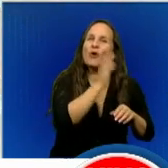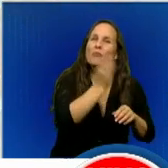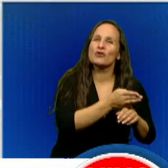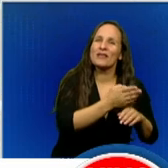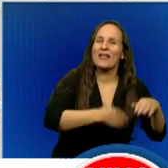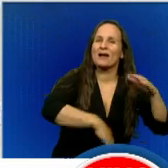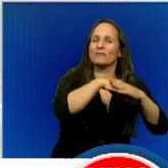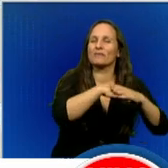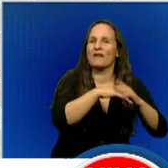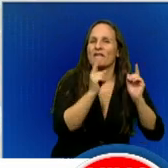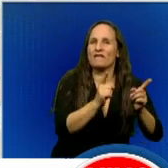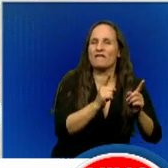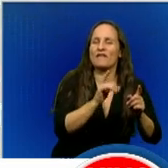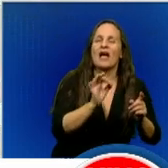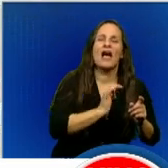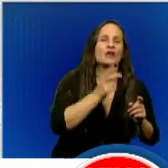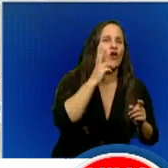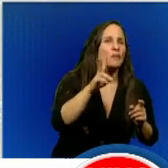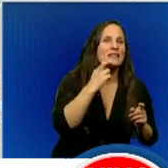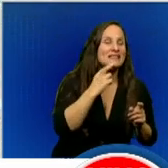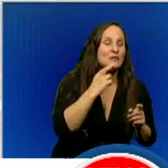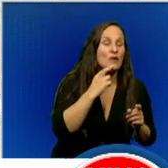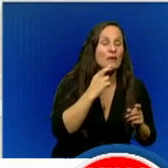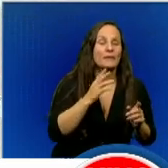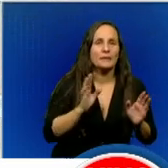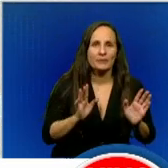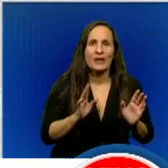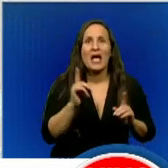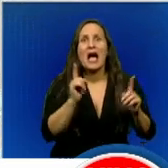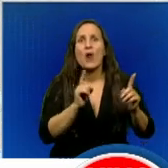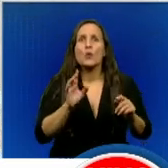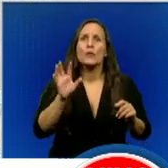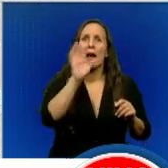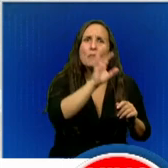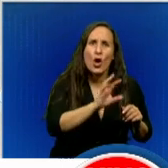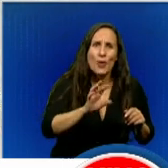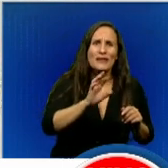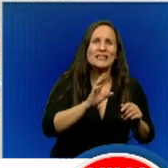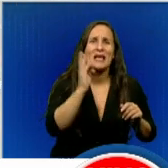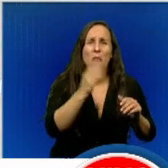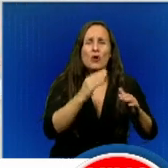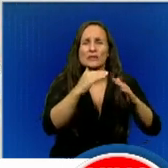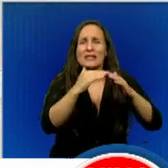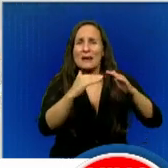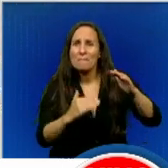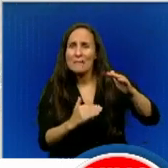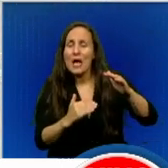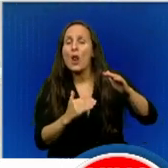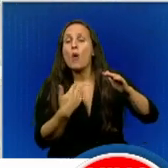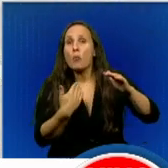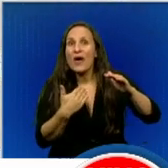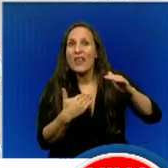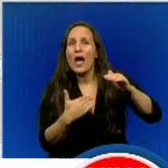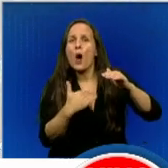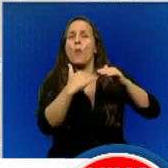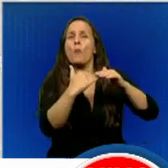tope del año 2019 alguna provincia que pueda estar por debajo de esa alícuota tope podrá aumentar hasta